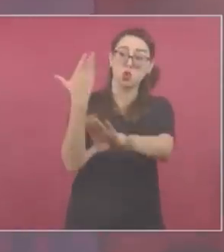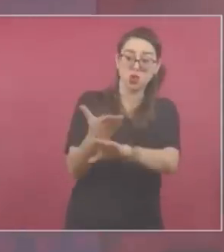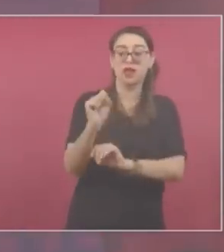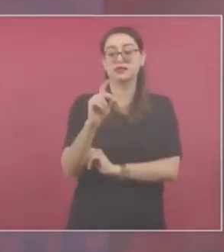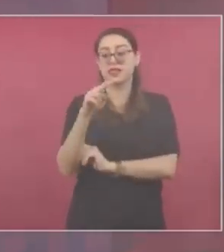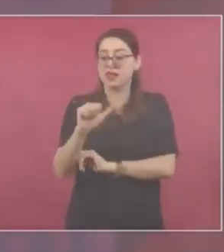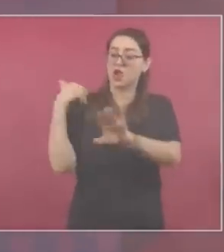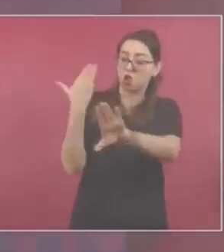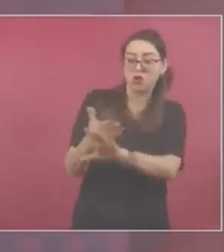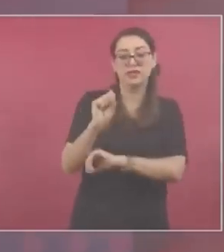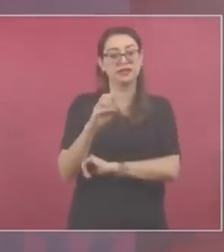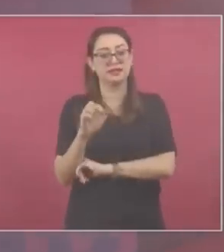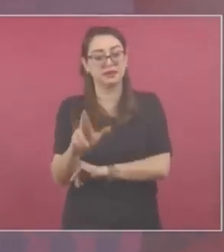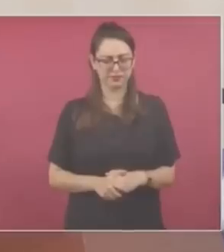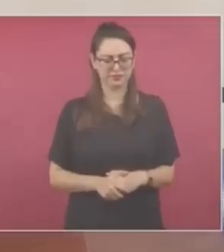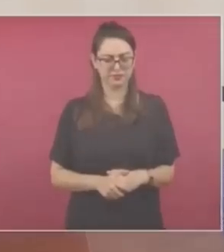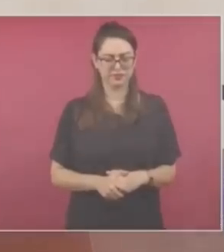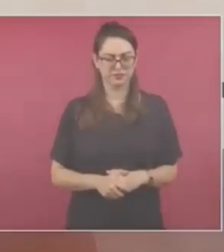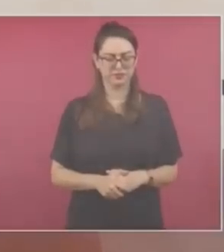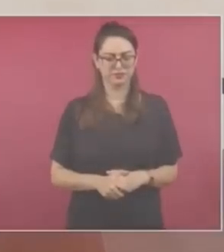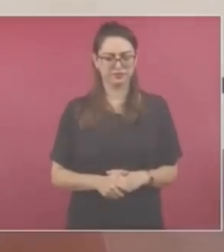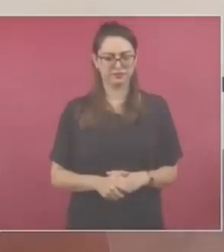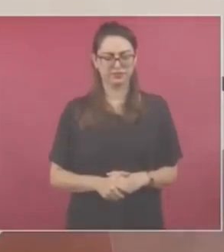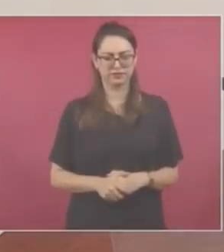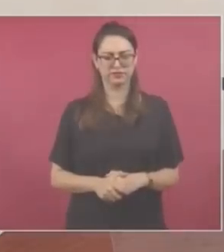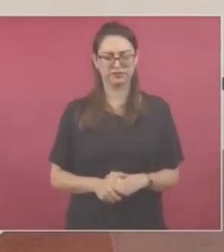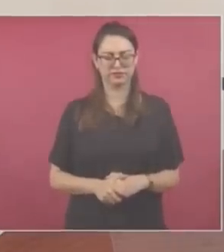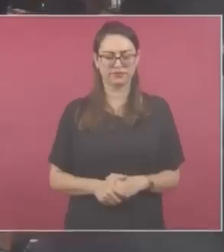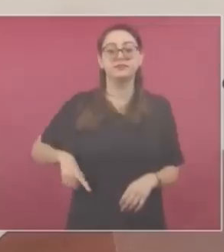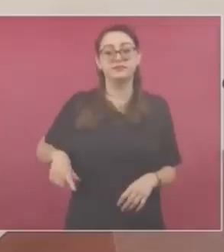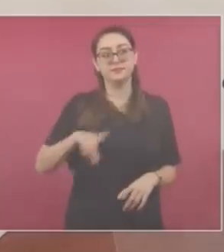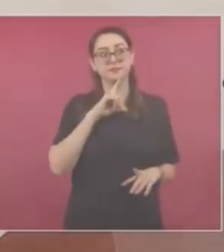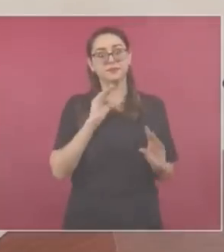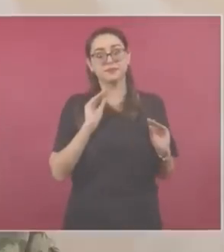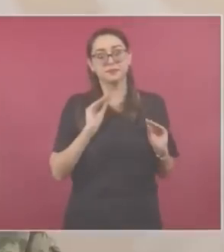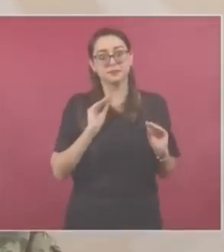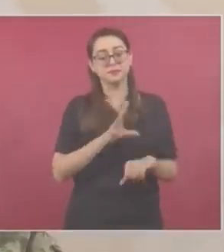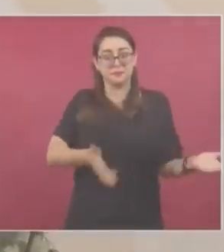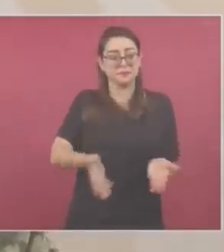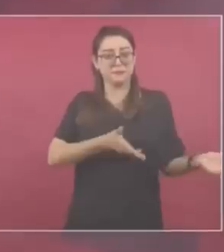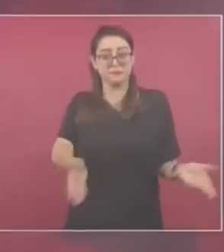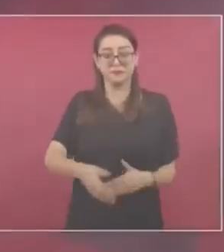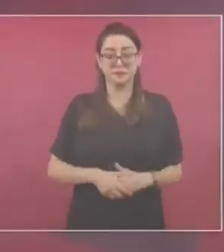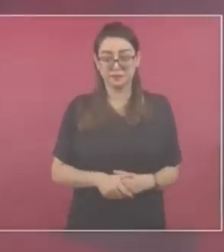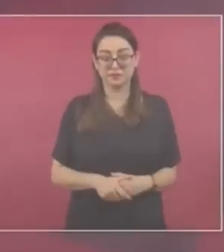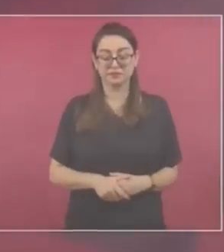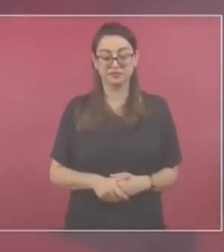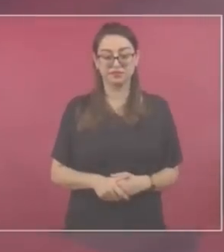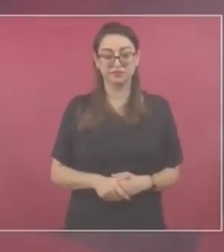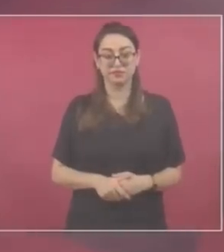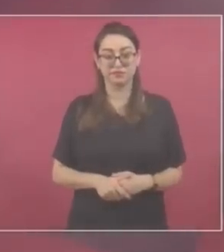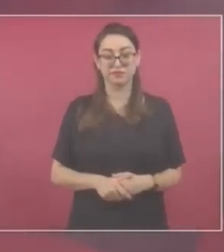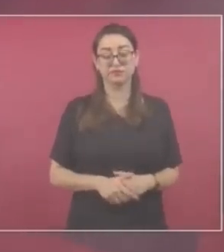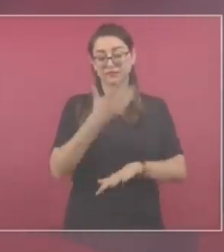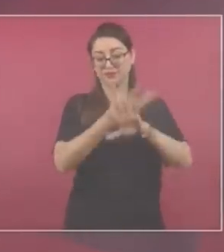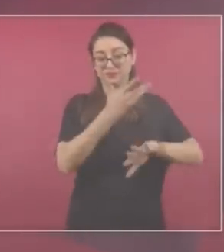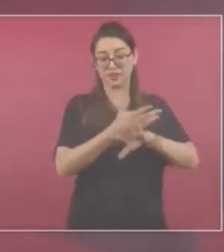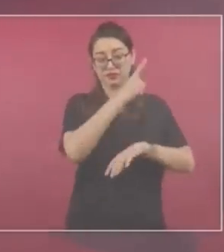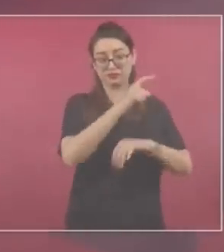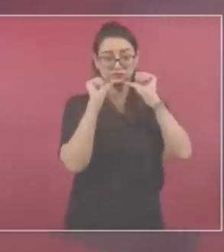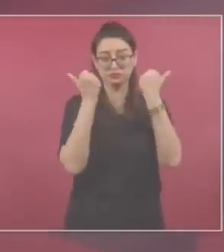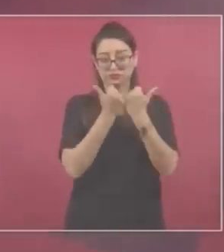al general? Porque antes hacían lo que querían. Se llegó al extremo de que las agencias del gobierno de Estados